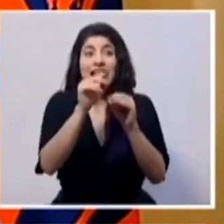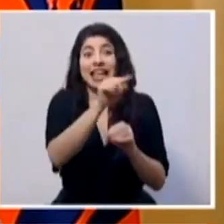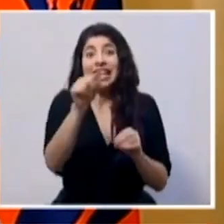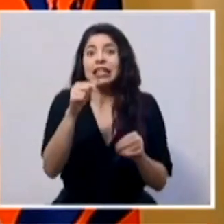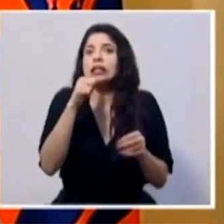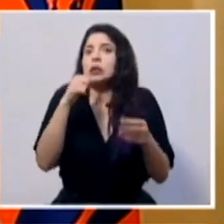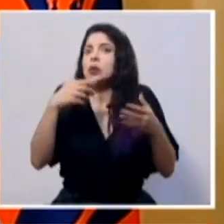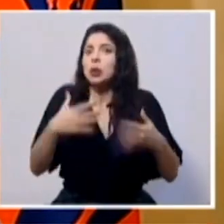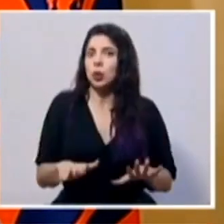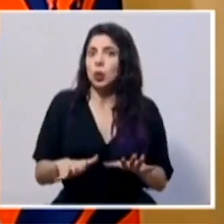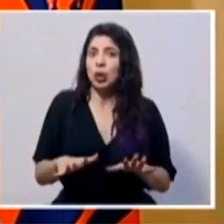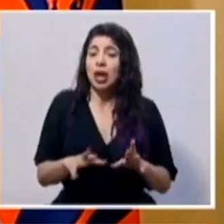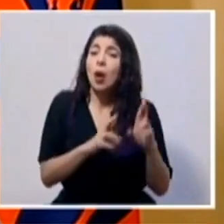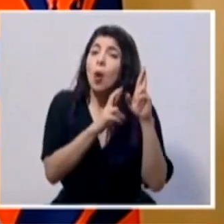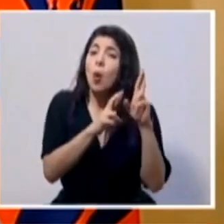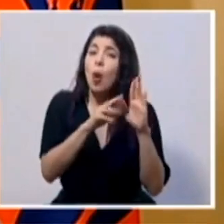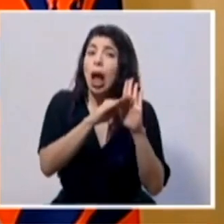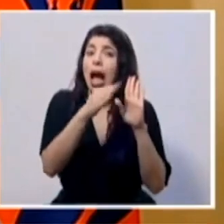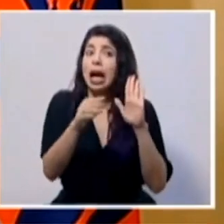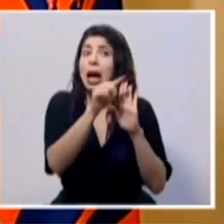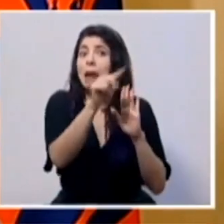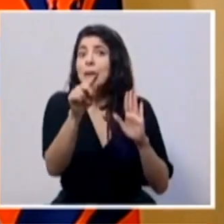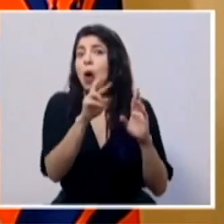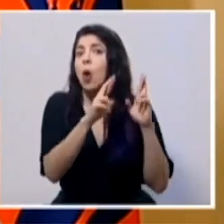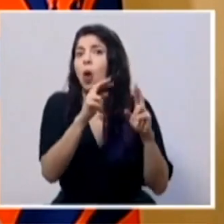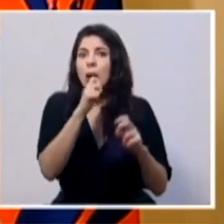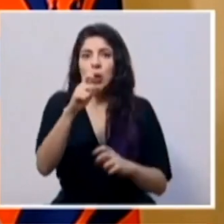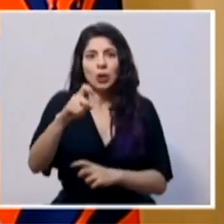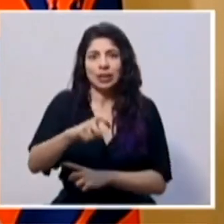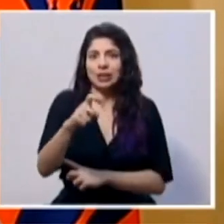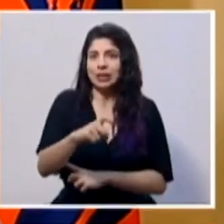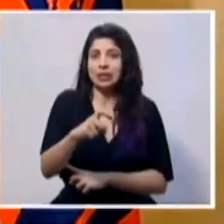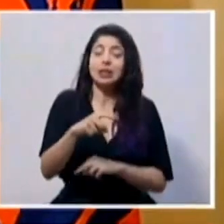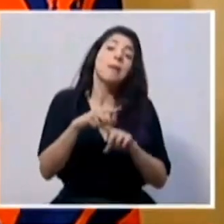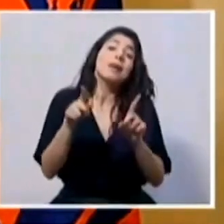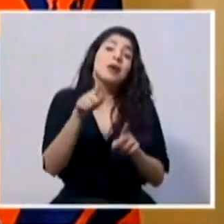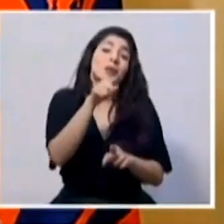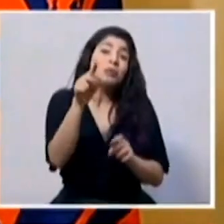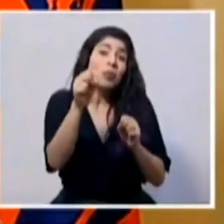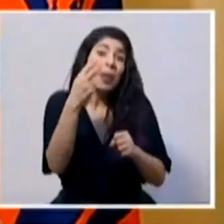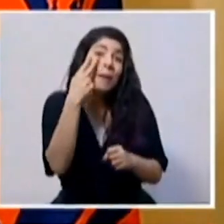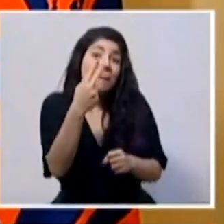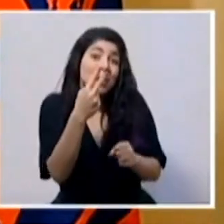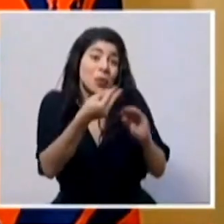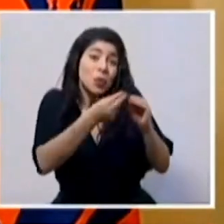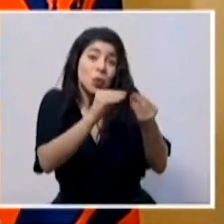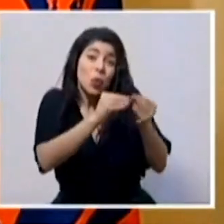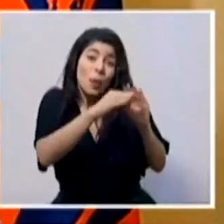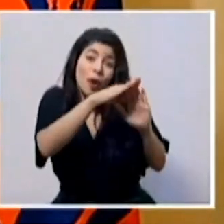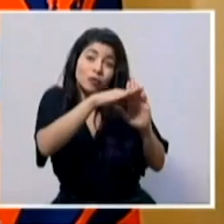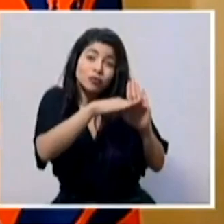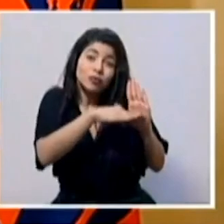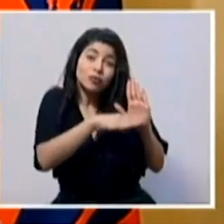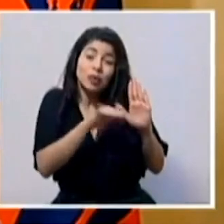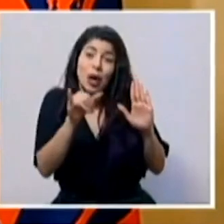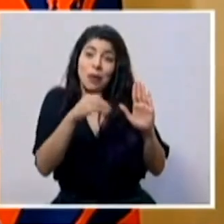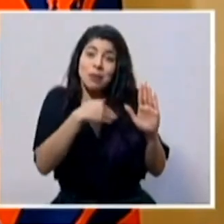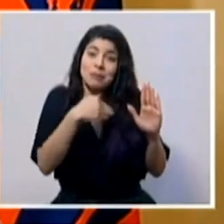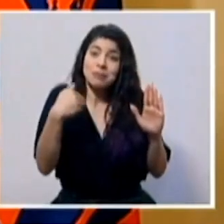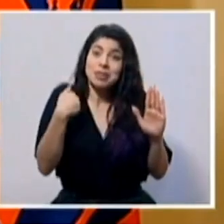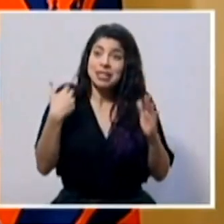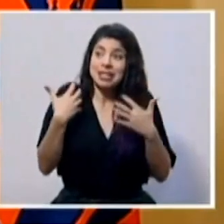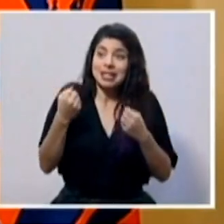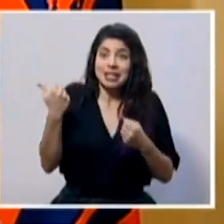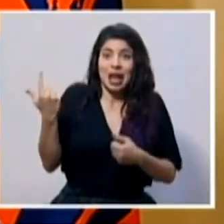a ese punto, y ojalá estas camas no las tengamos que utilizar. Pero como ustedes ven los números que inclusive compartió hoy el señor ministro